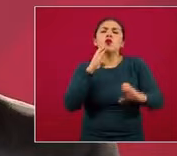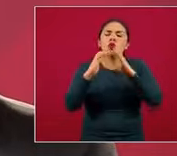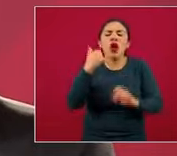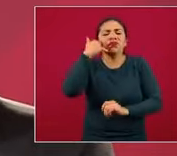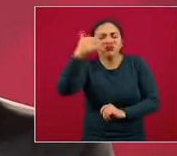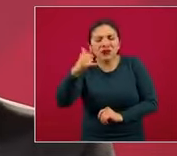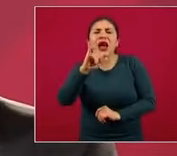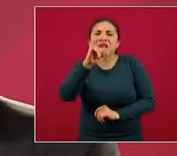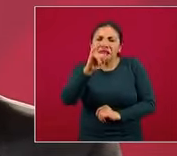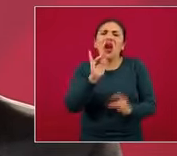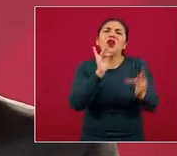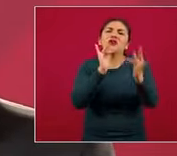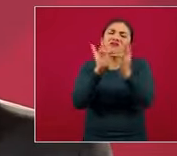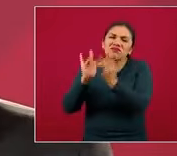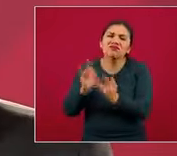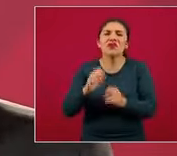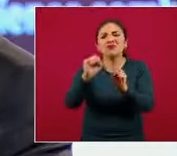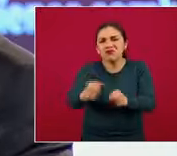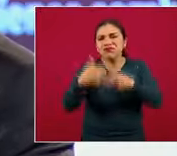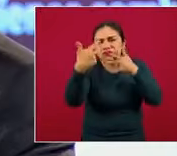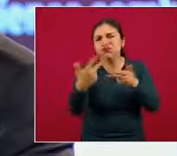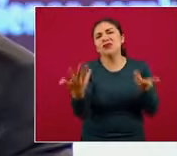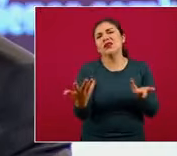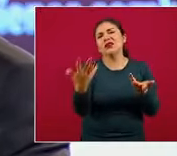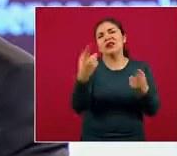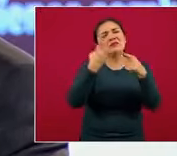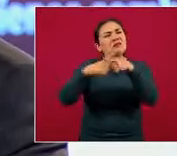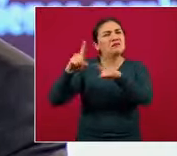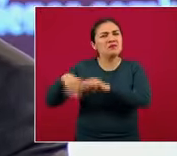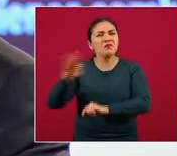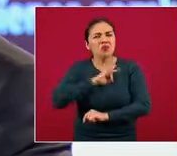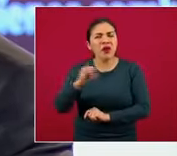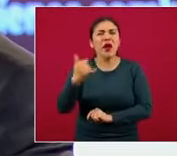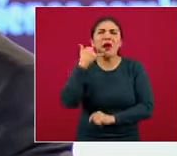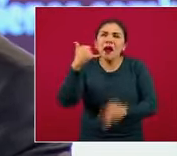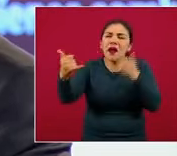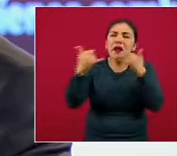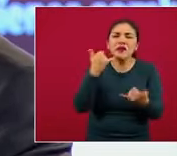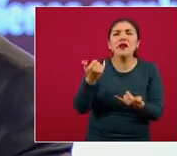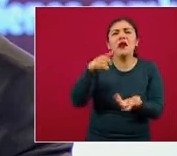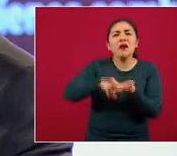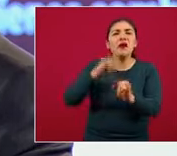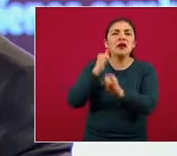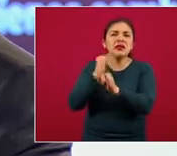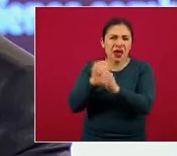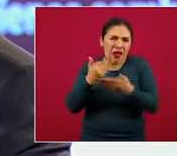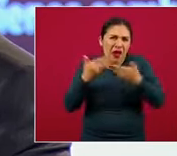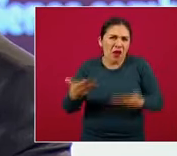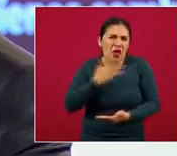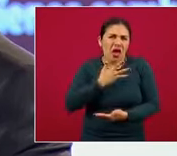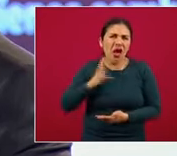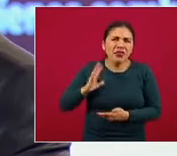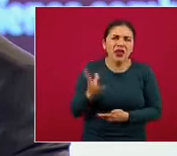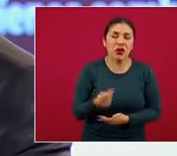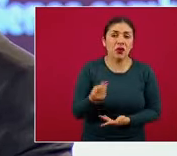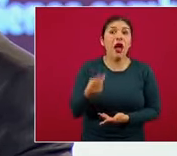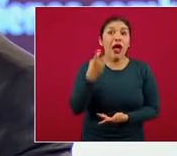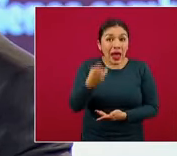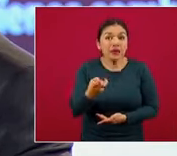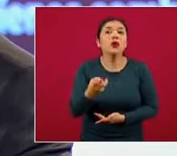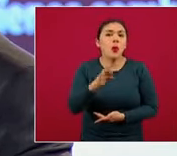comunicándonos por los medios disponibles, teléfono o los medios electrónicos hoy existentes, vamos